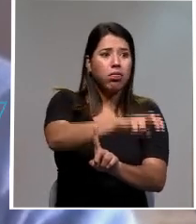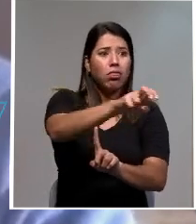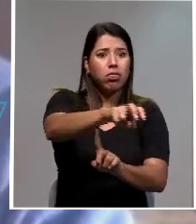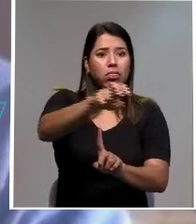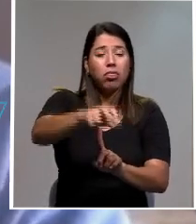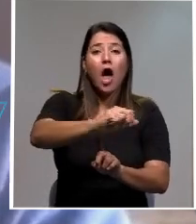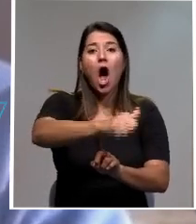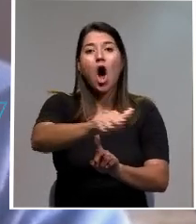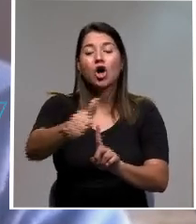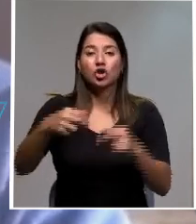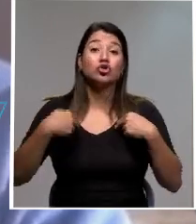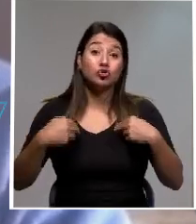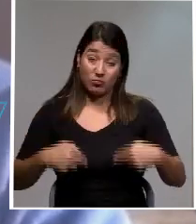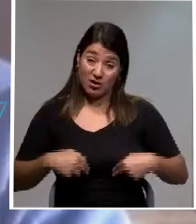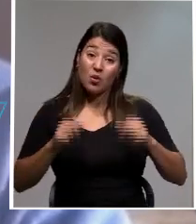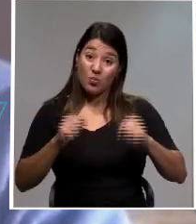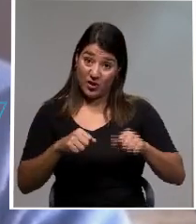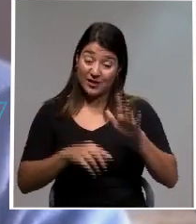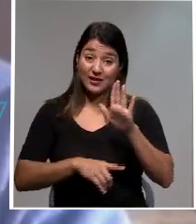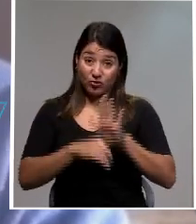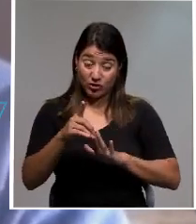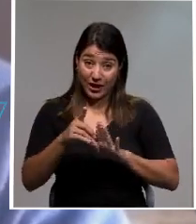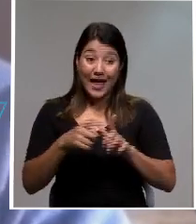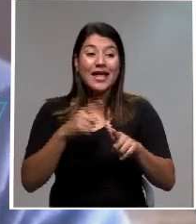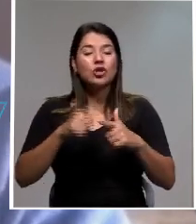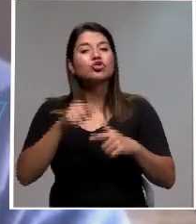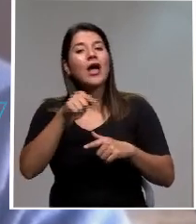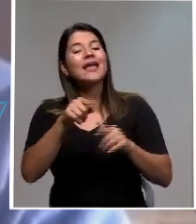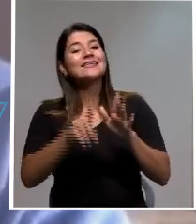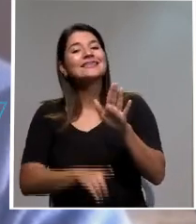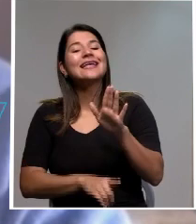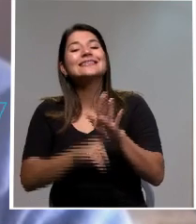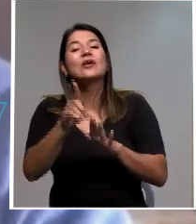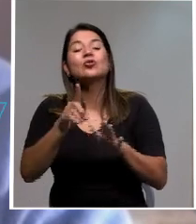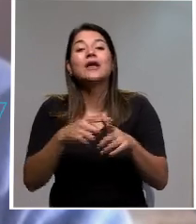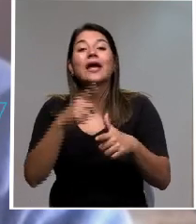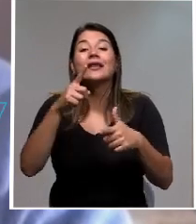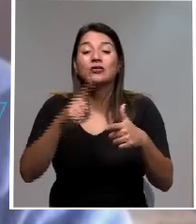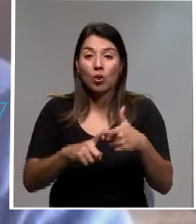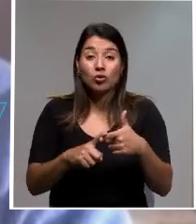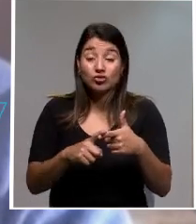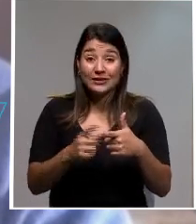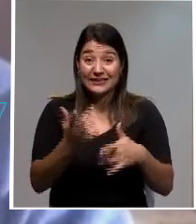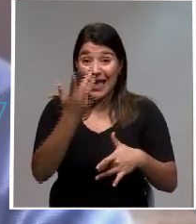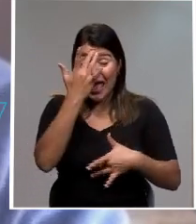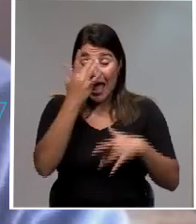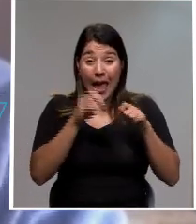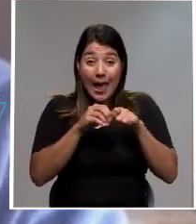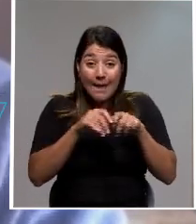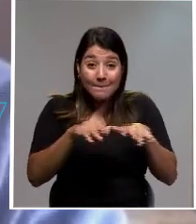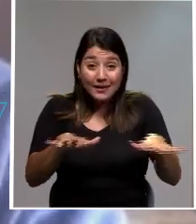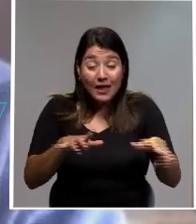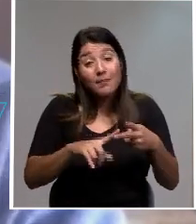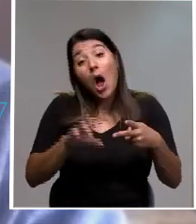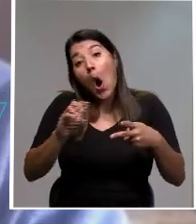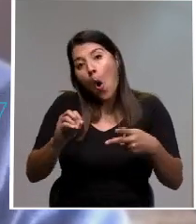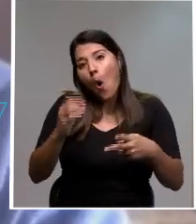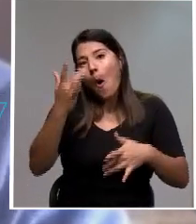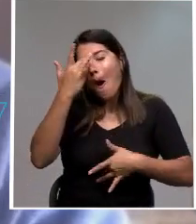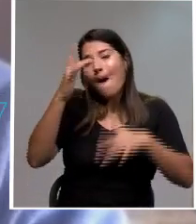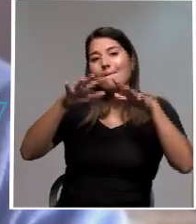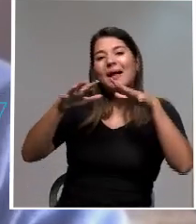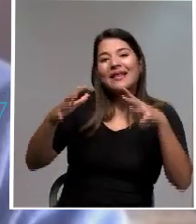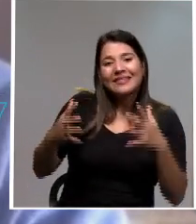especie humana. Y ahí es donde se generan entonces las epidemias o las pandemias de